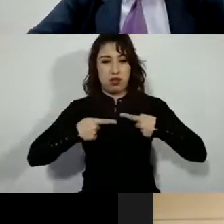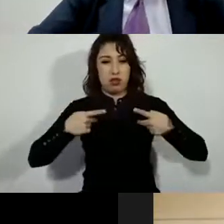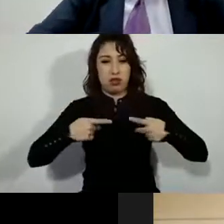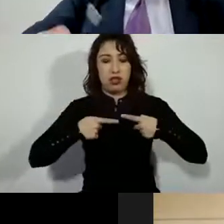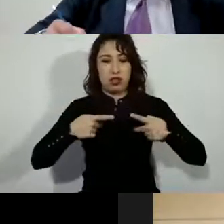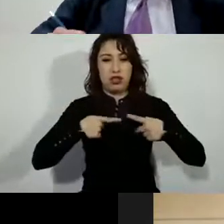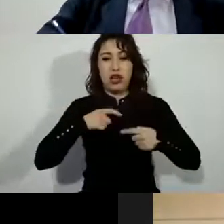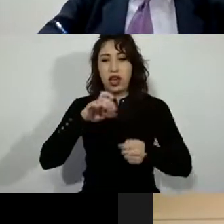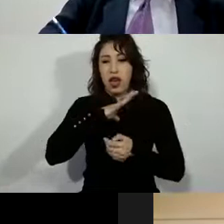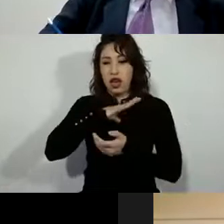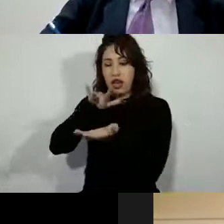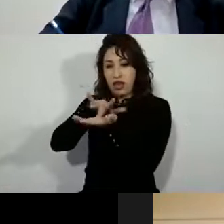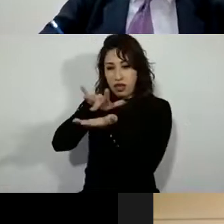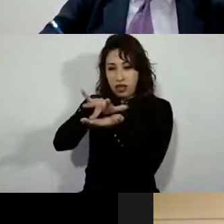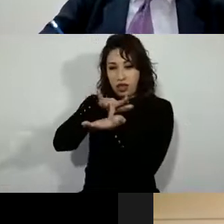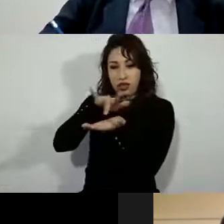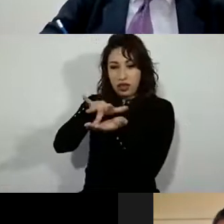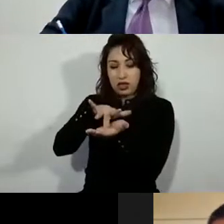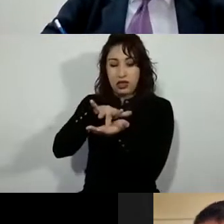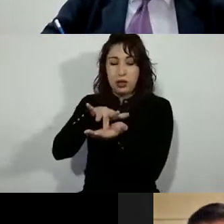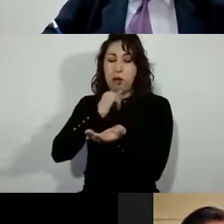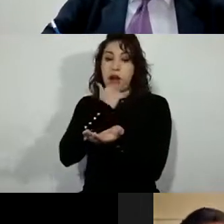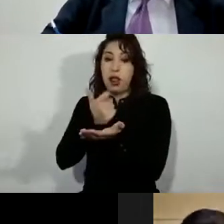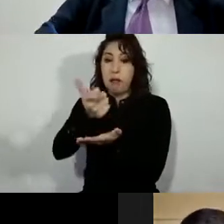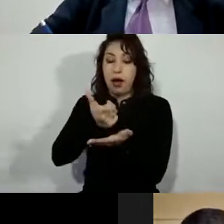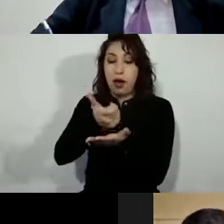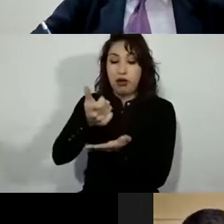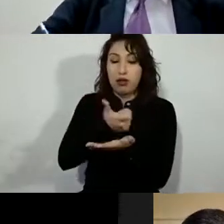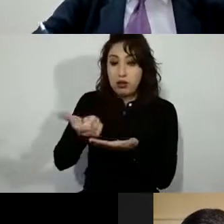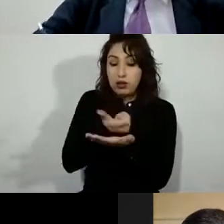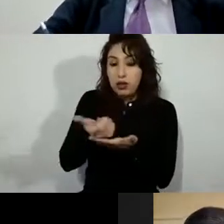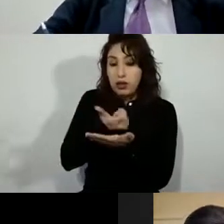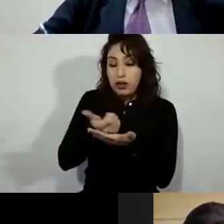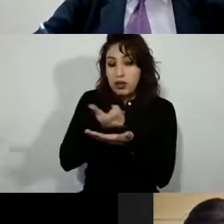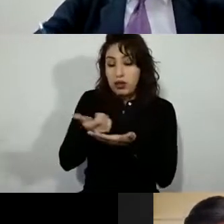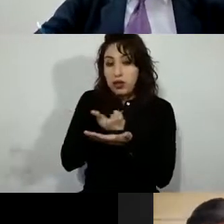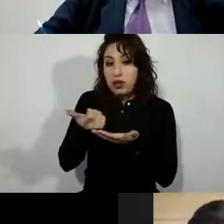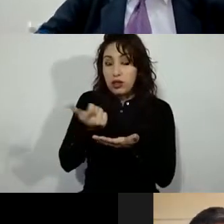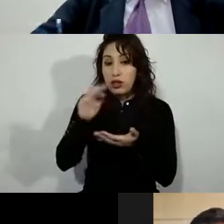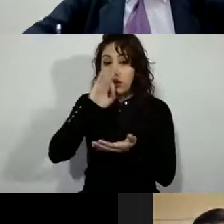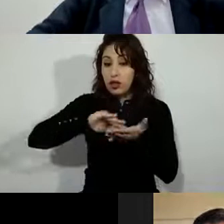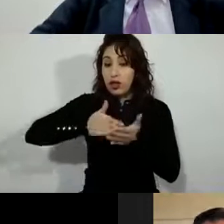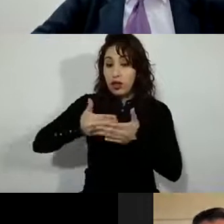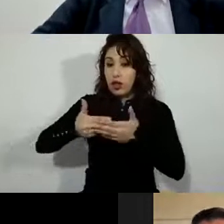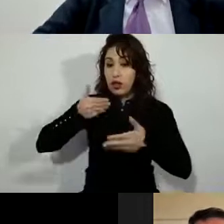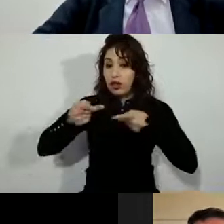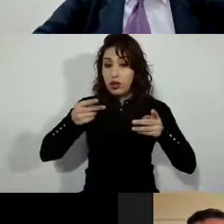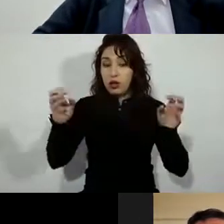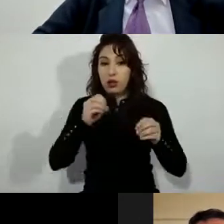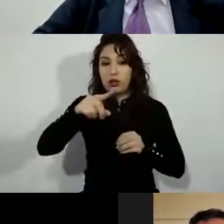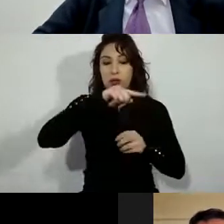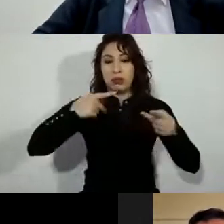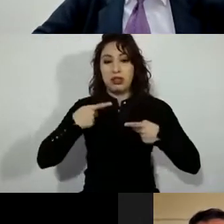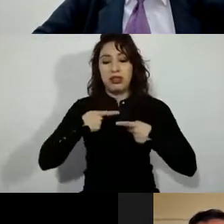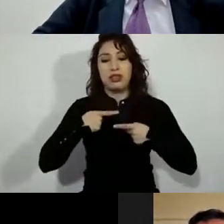sus salarios de ese capítulo, pues vamos a tener problemas muy serios si no lo prevemos con atención y con mucho cuidado. Entonces yo le preguntaría a